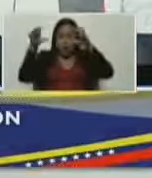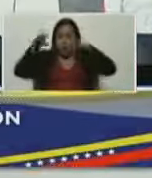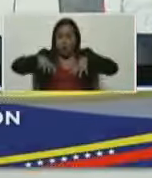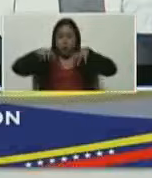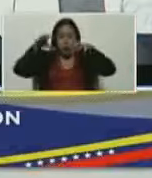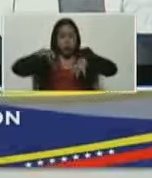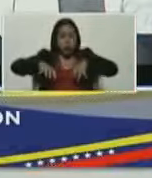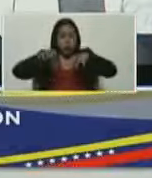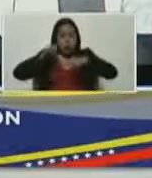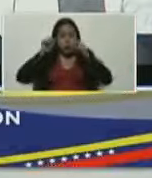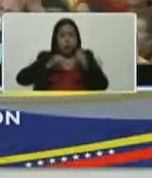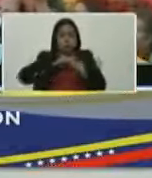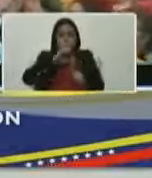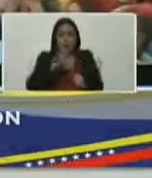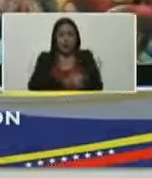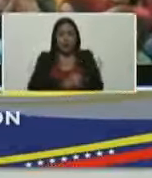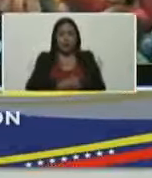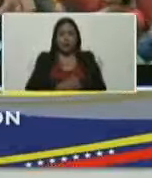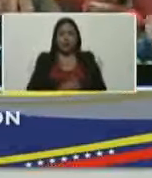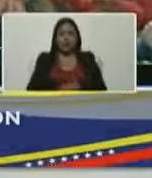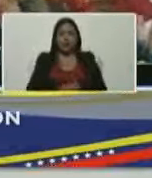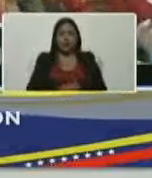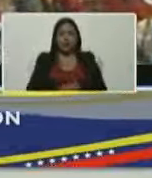agua torrencial. Y